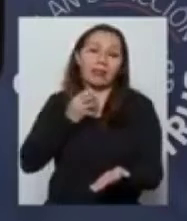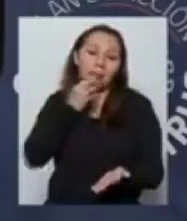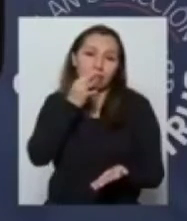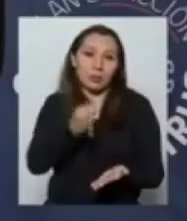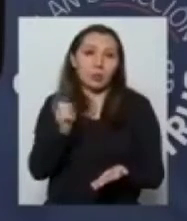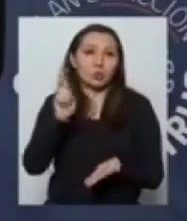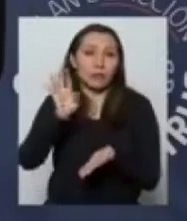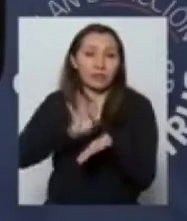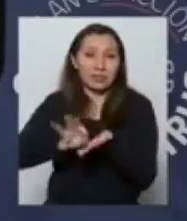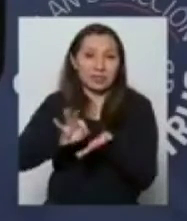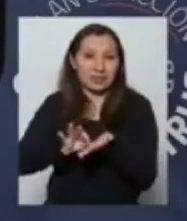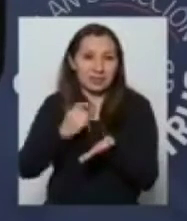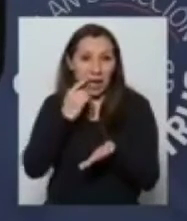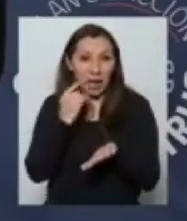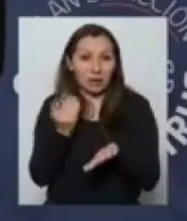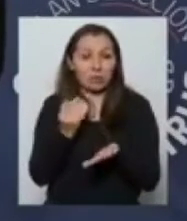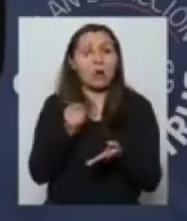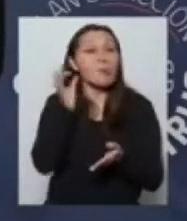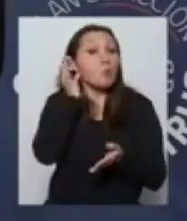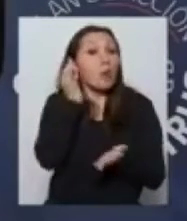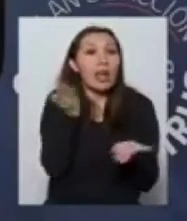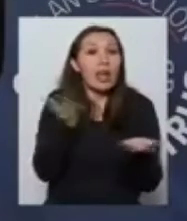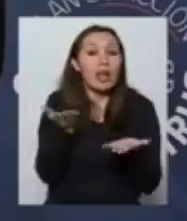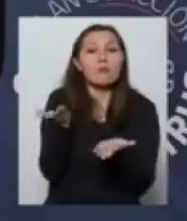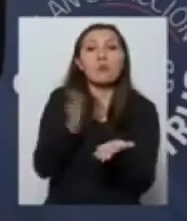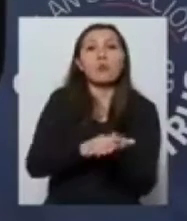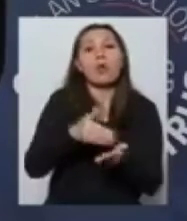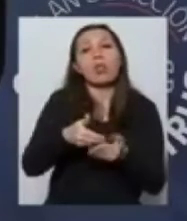señor subsecretario, porque ella falleció, como se dijo,